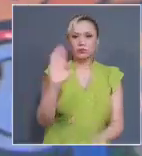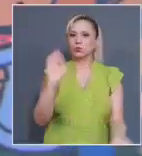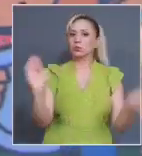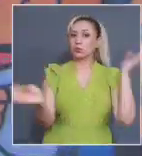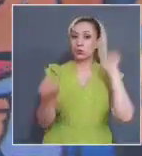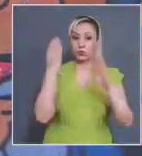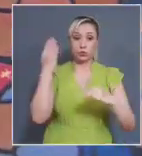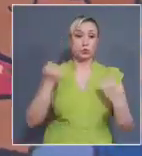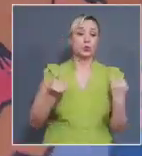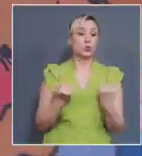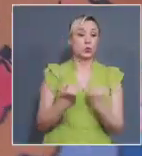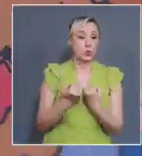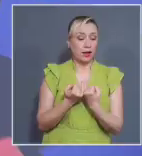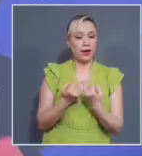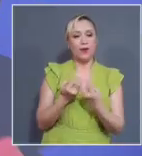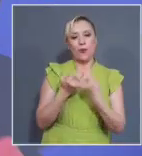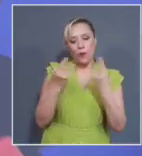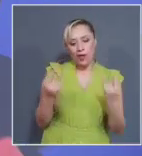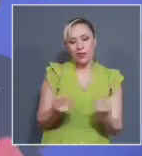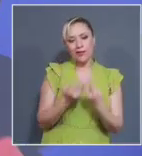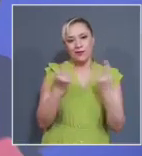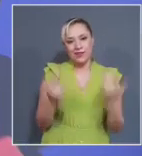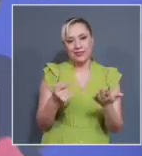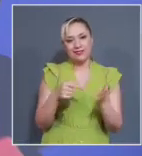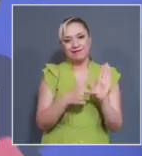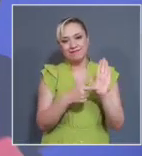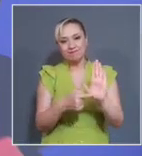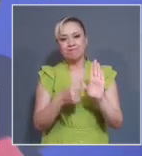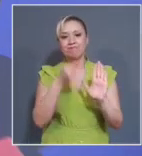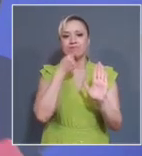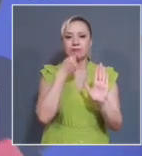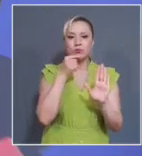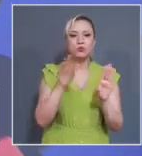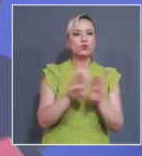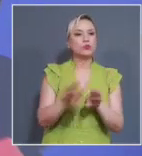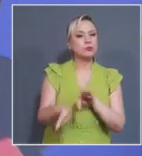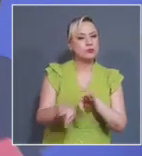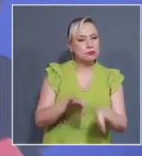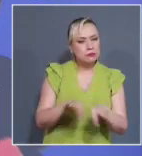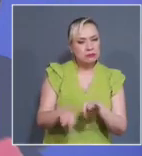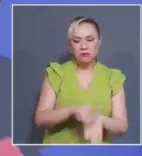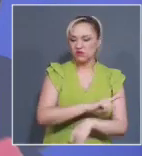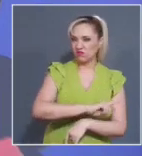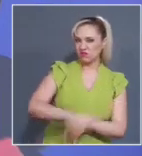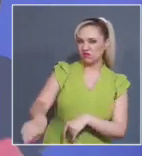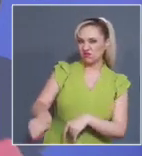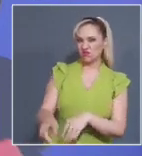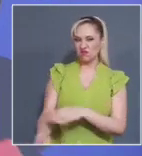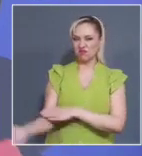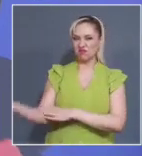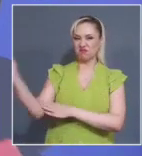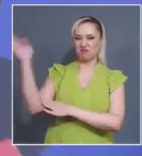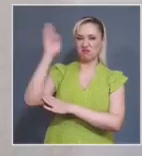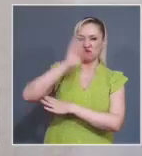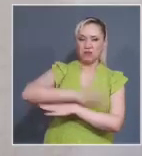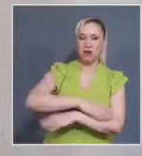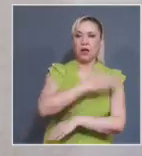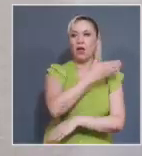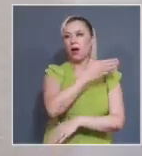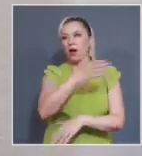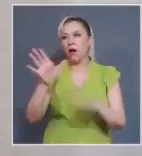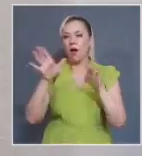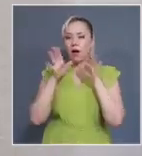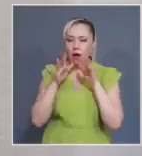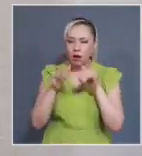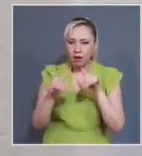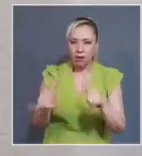cuentos narran la realidad de las infancias que se enfrentan a trabajos forzados en actividades agrícolas, ganaderas y pesca.